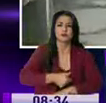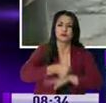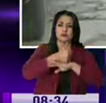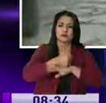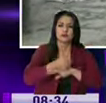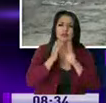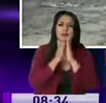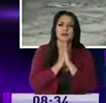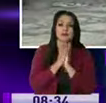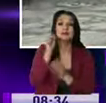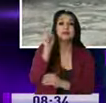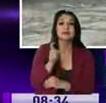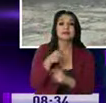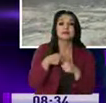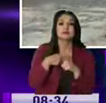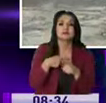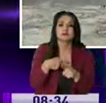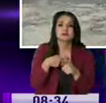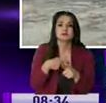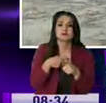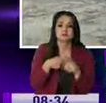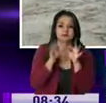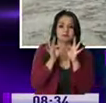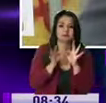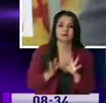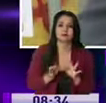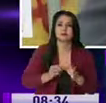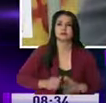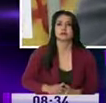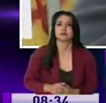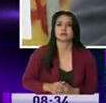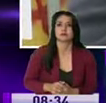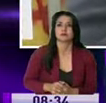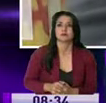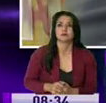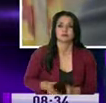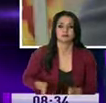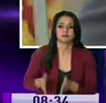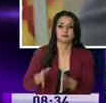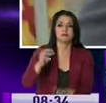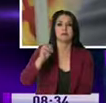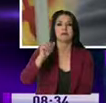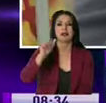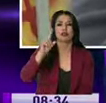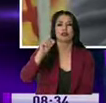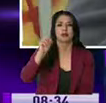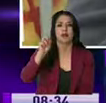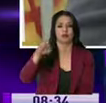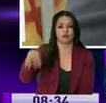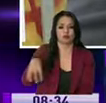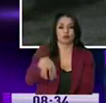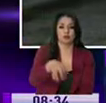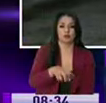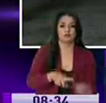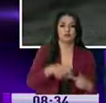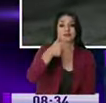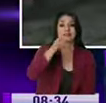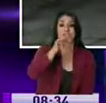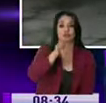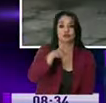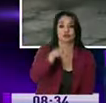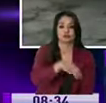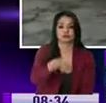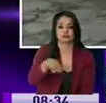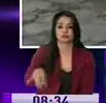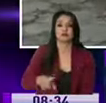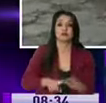donde se necesita urgentemente represión tenemos informes era maldonado está llena de huecos informes en los sitios llena